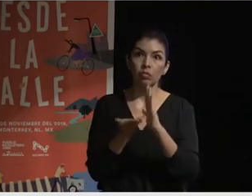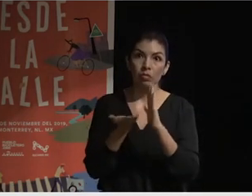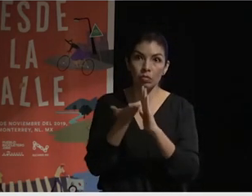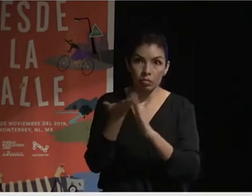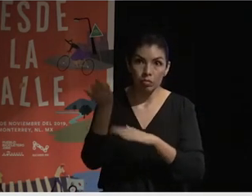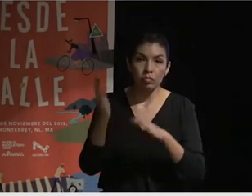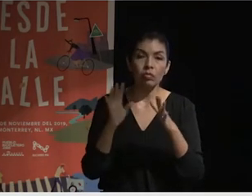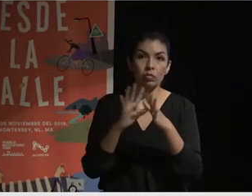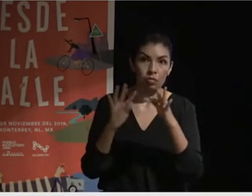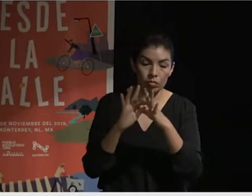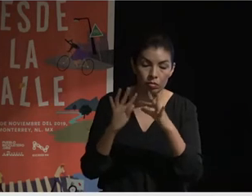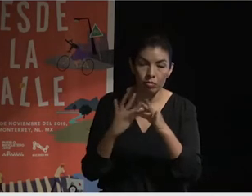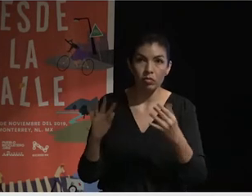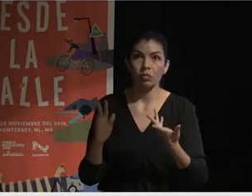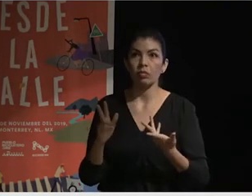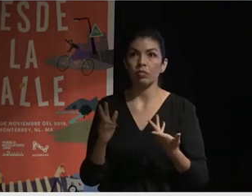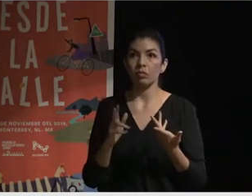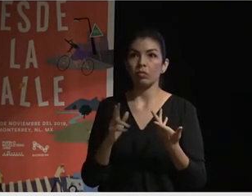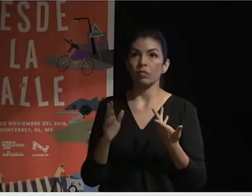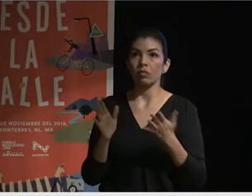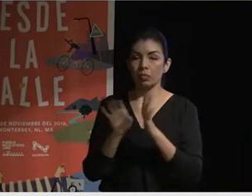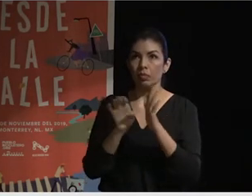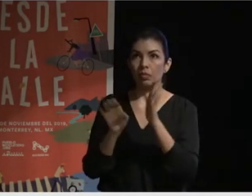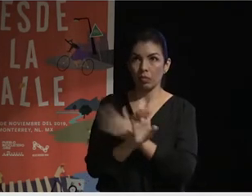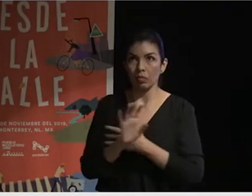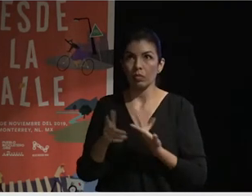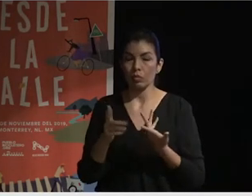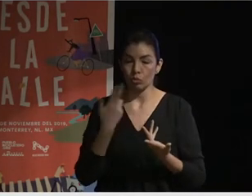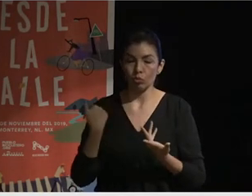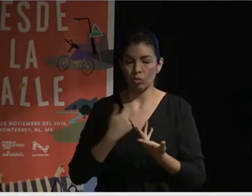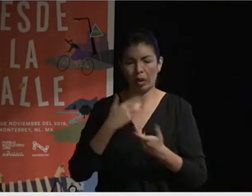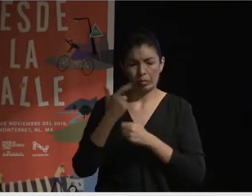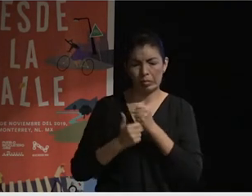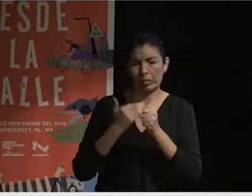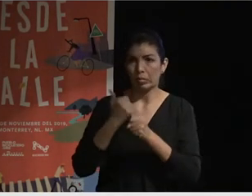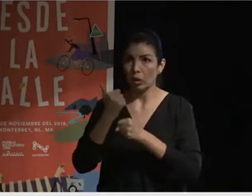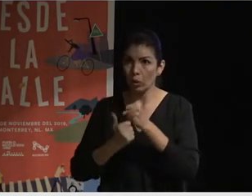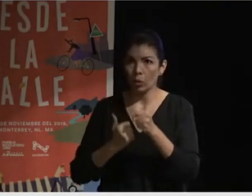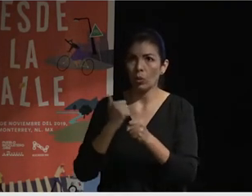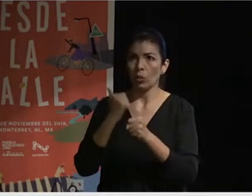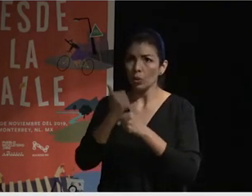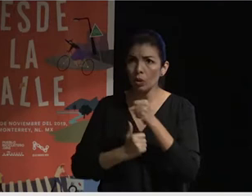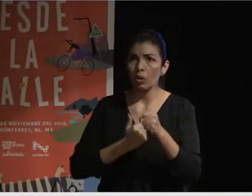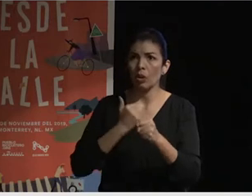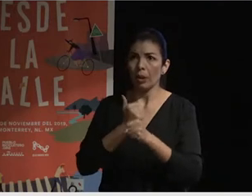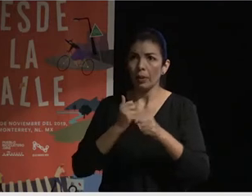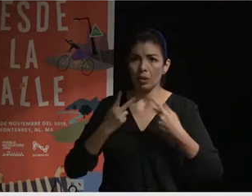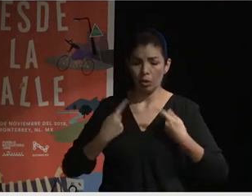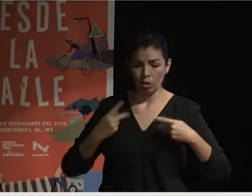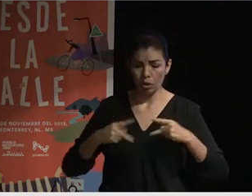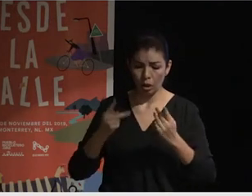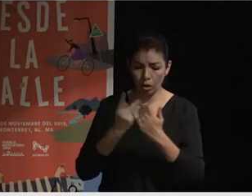ya nos estuvieron picando porque llevamos años diciéndoles al gobierno de la ciudad, oigan, apoyen, creen programas para gente que quiera vivir en cooperativa,